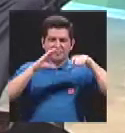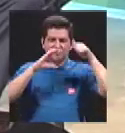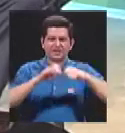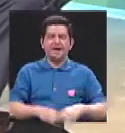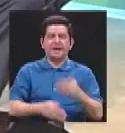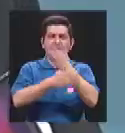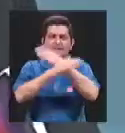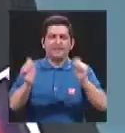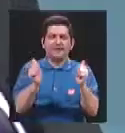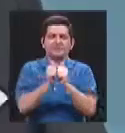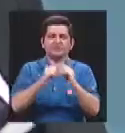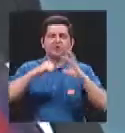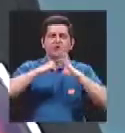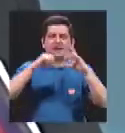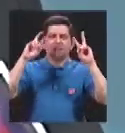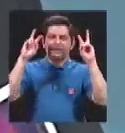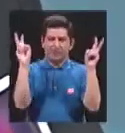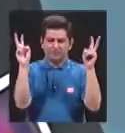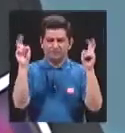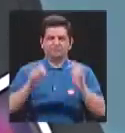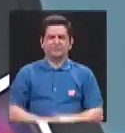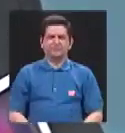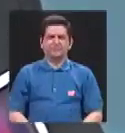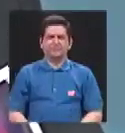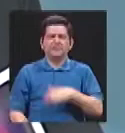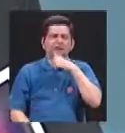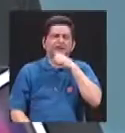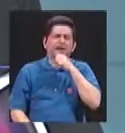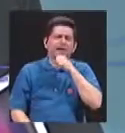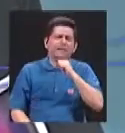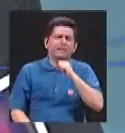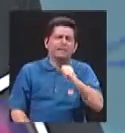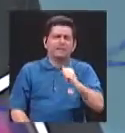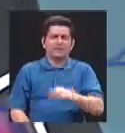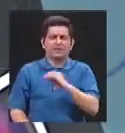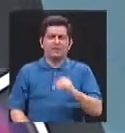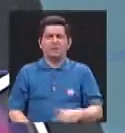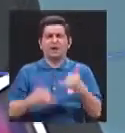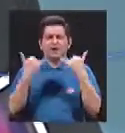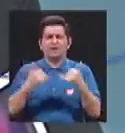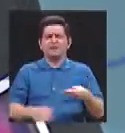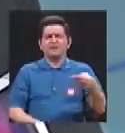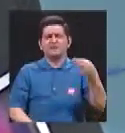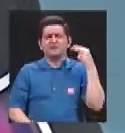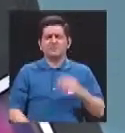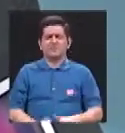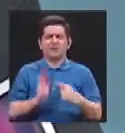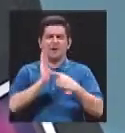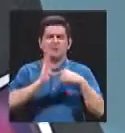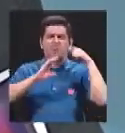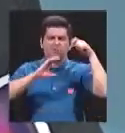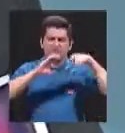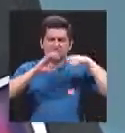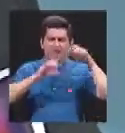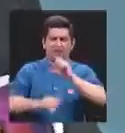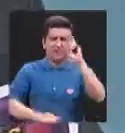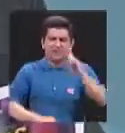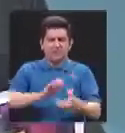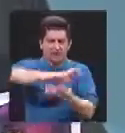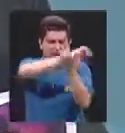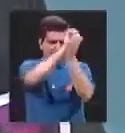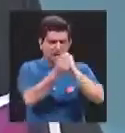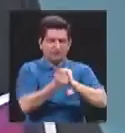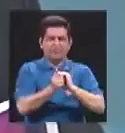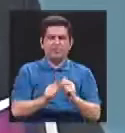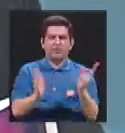con la Tierra. Ciertamente, la antigua y también legendaria muestra de cine y video costarricense